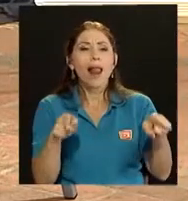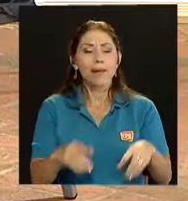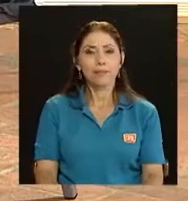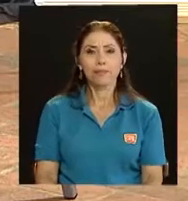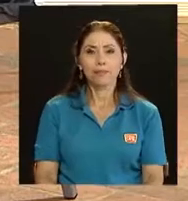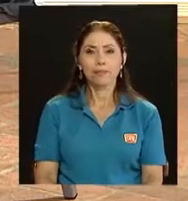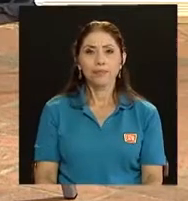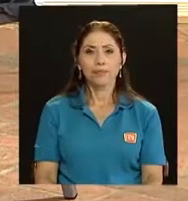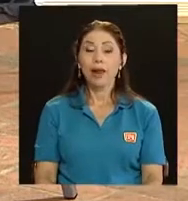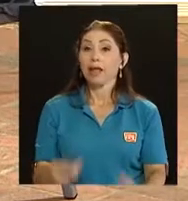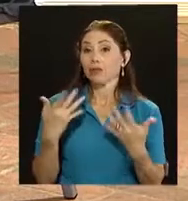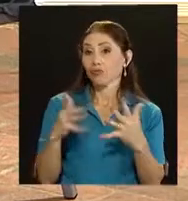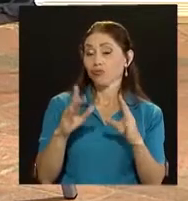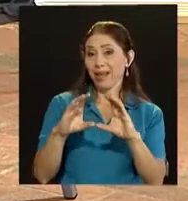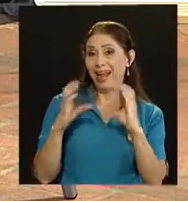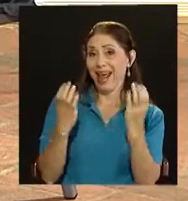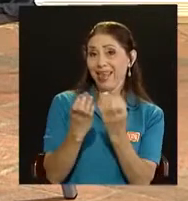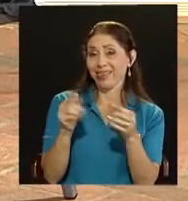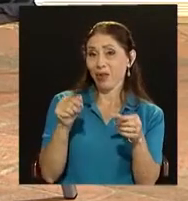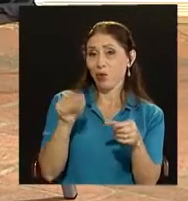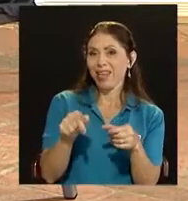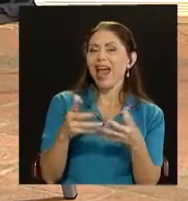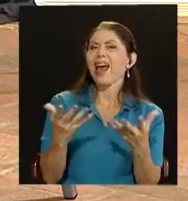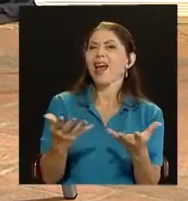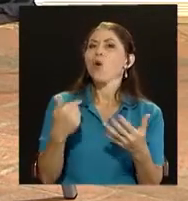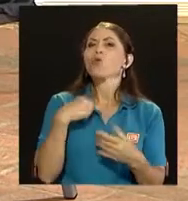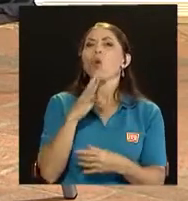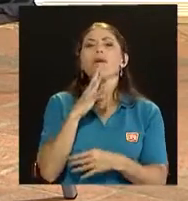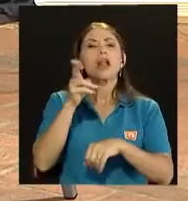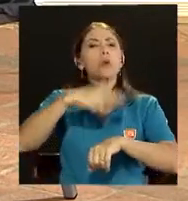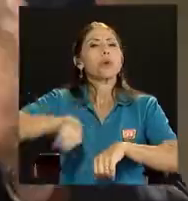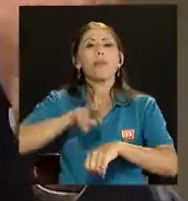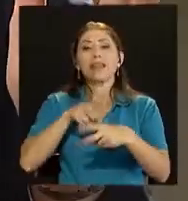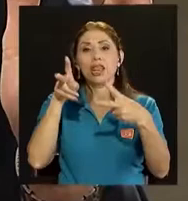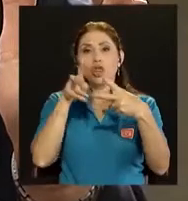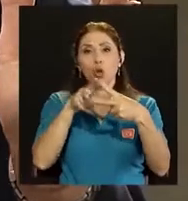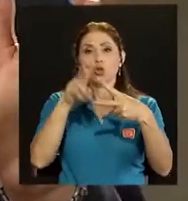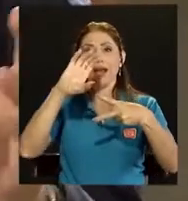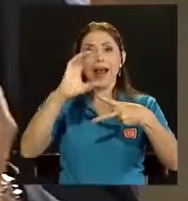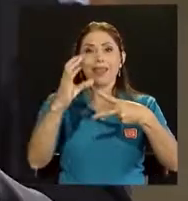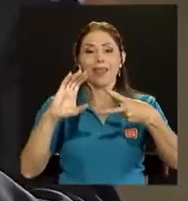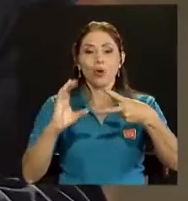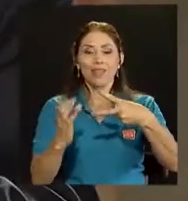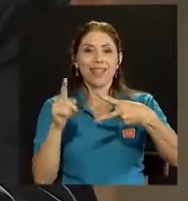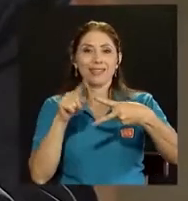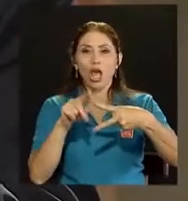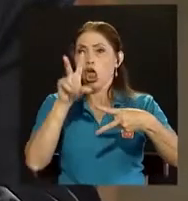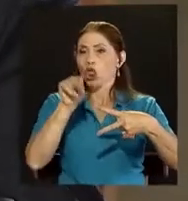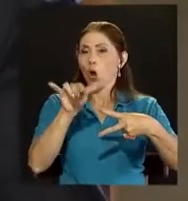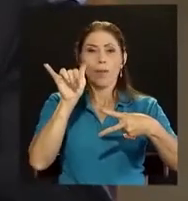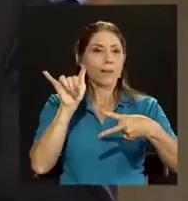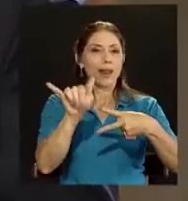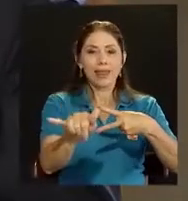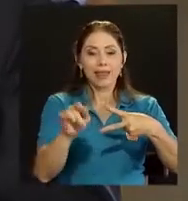detrás de categorías, uno normalmente habla de 2 categorías, los asientos no permanentes y los